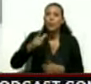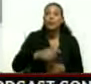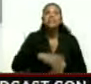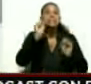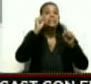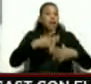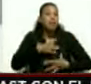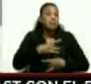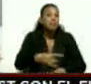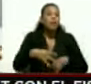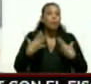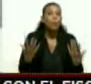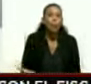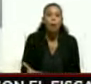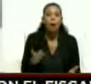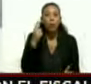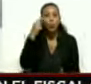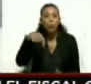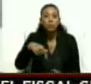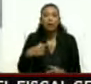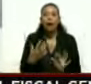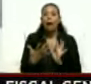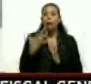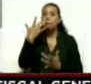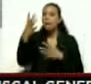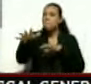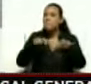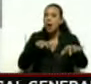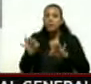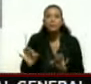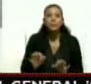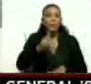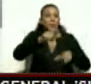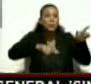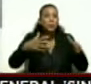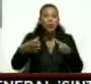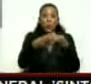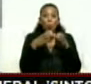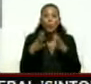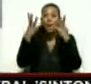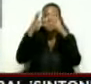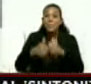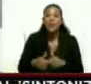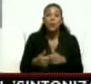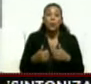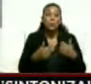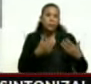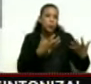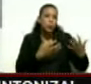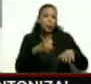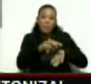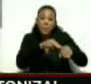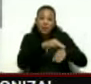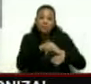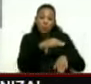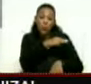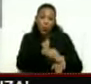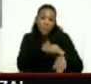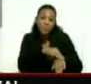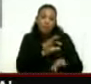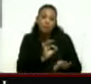es, la iniciativa que ha estado liderizando el general Ramón Velázquez y todo el equipo del Ministerio de Transporte, excepcional. La verdad es que